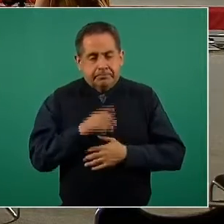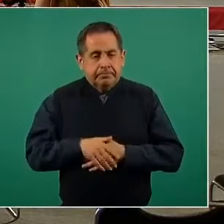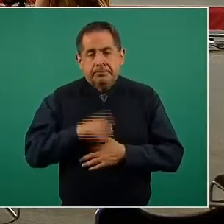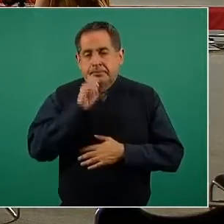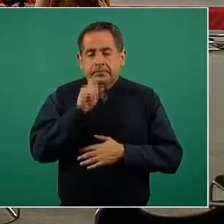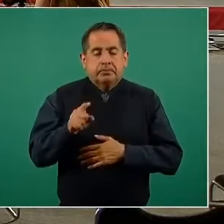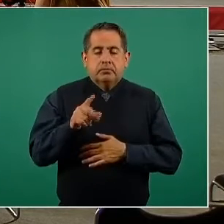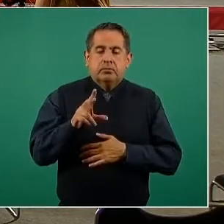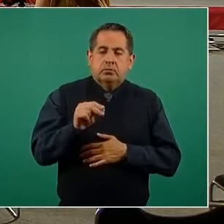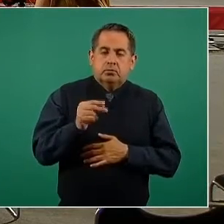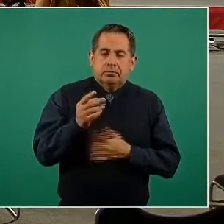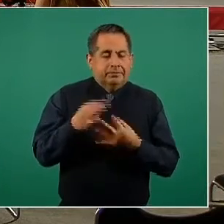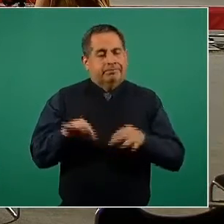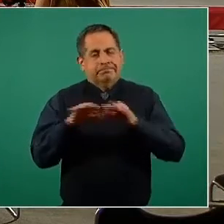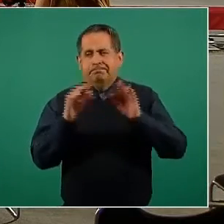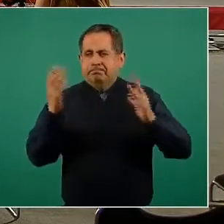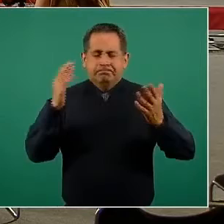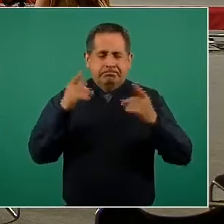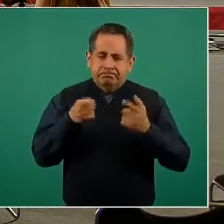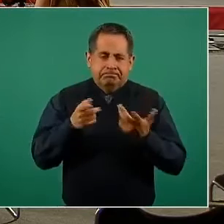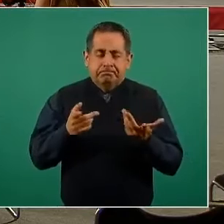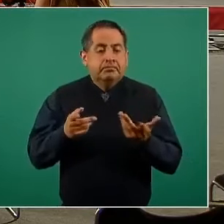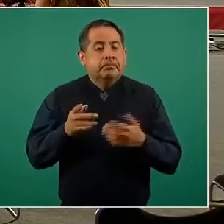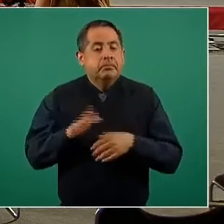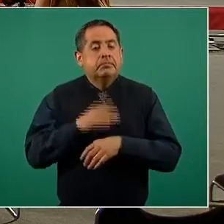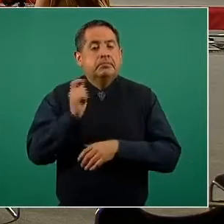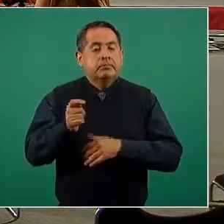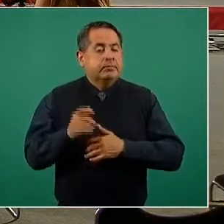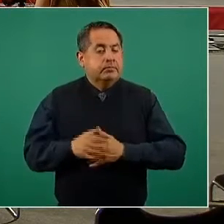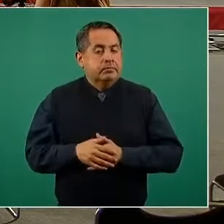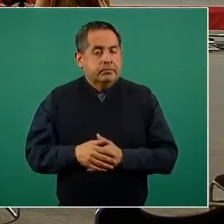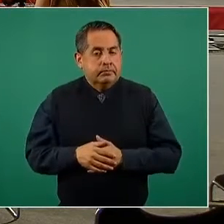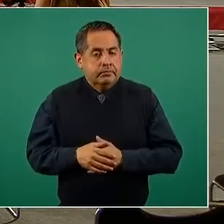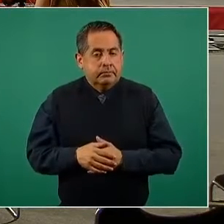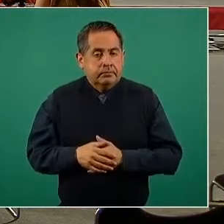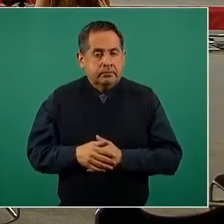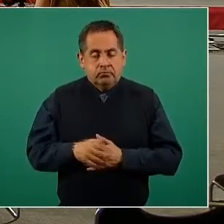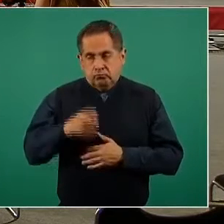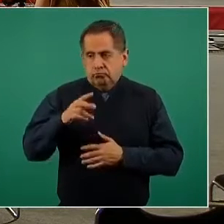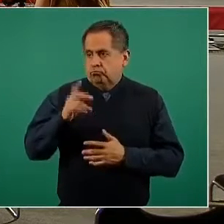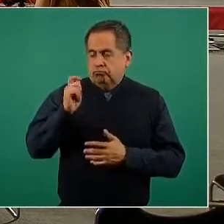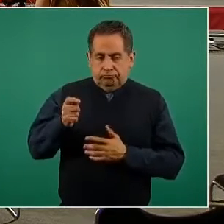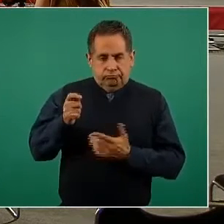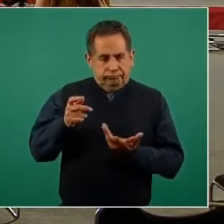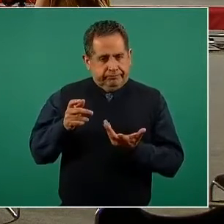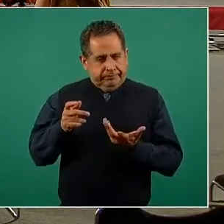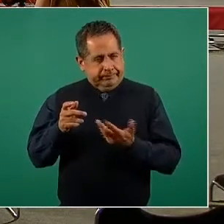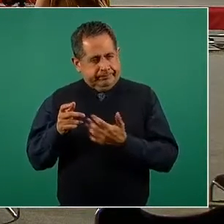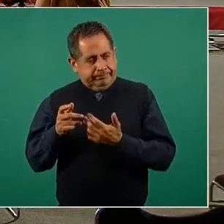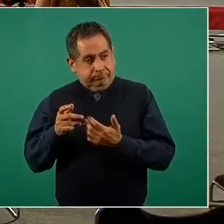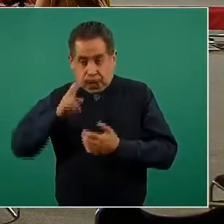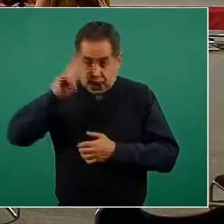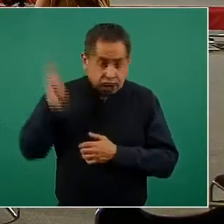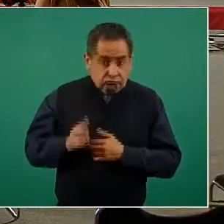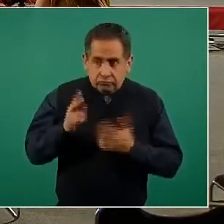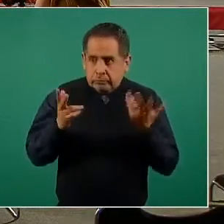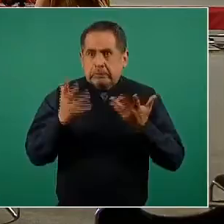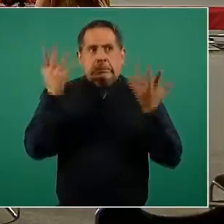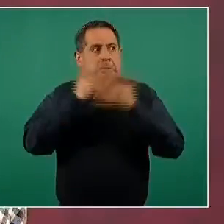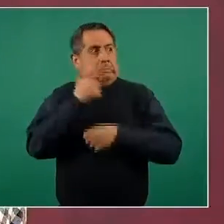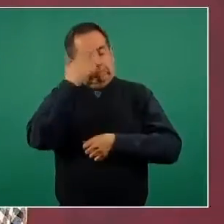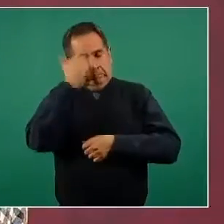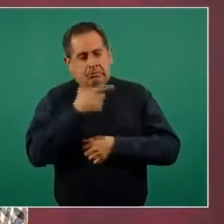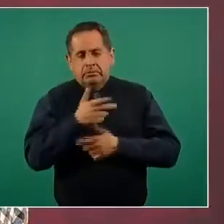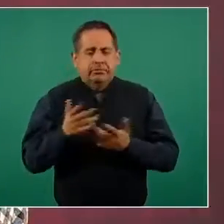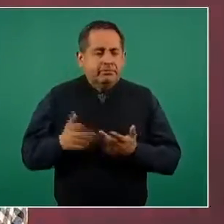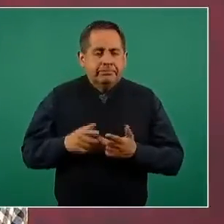poco sentido técnico porque, es decir, poco significado real, porque esto varía